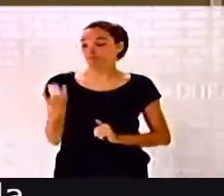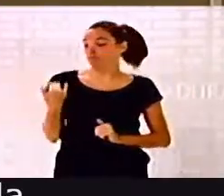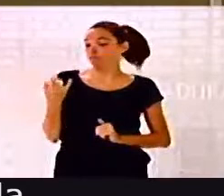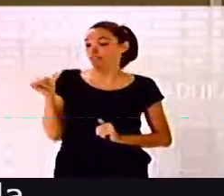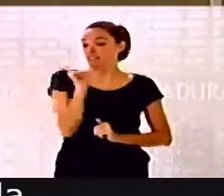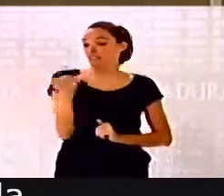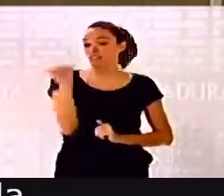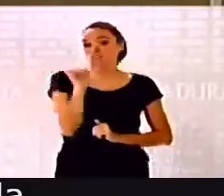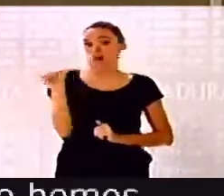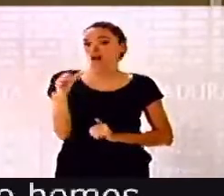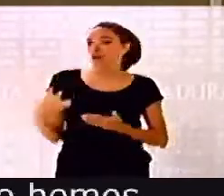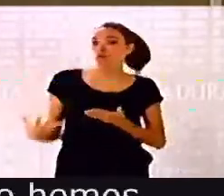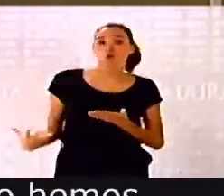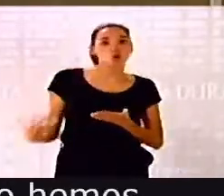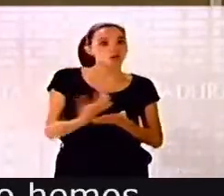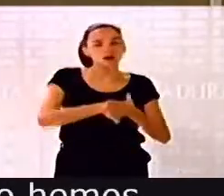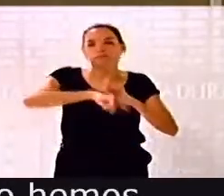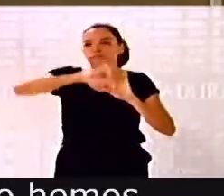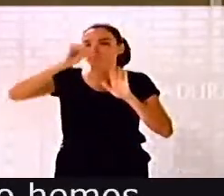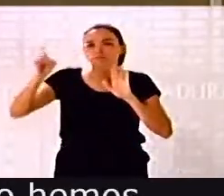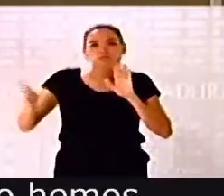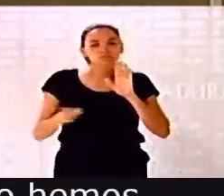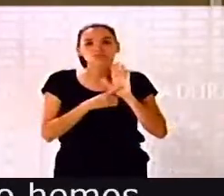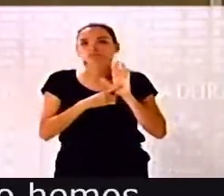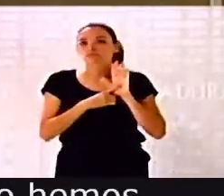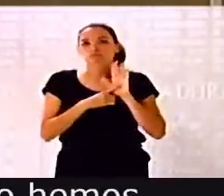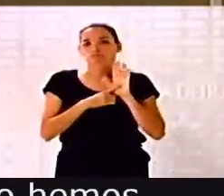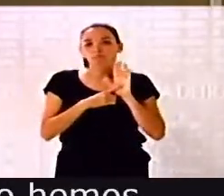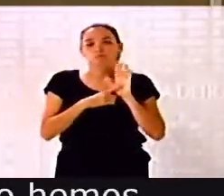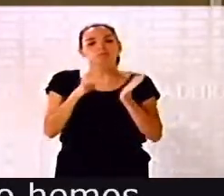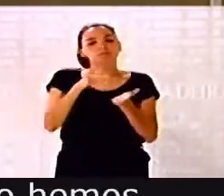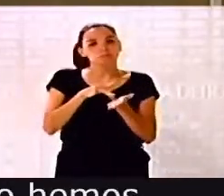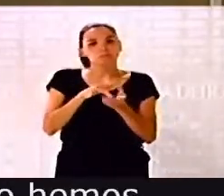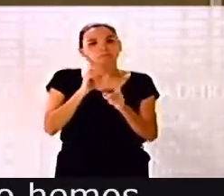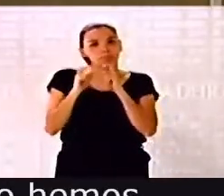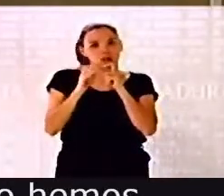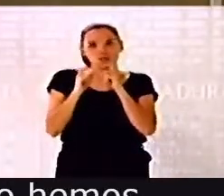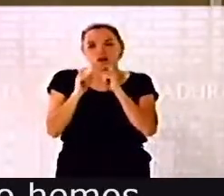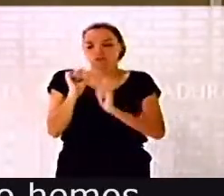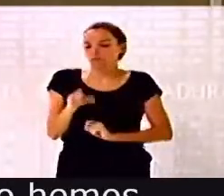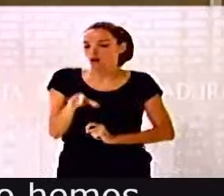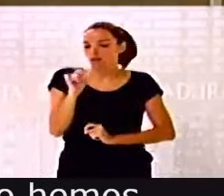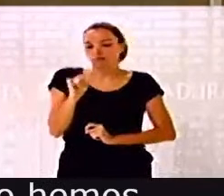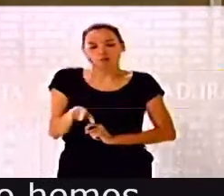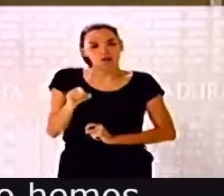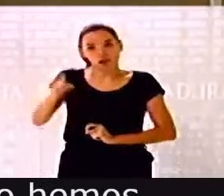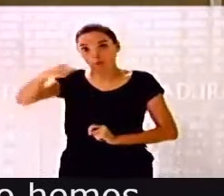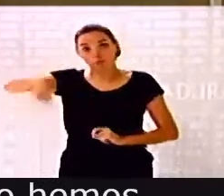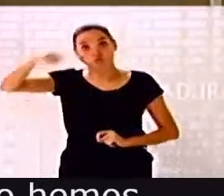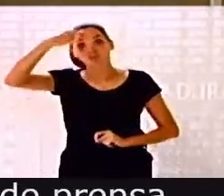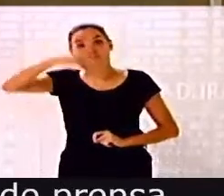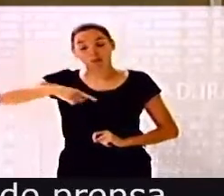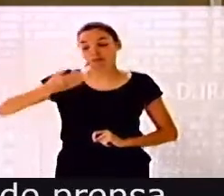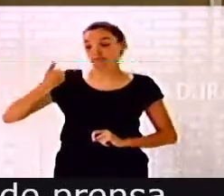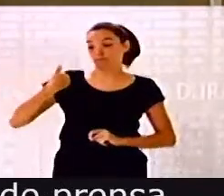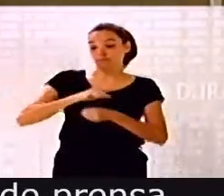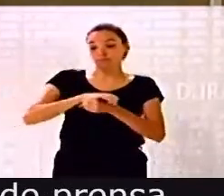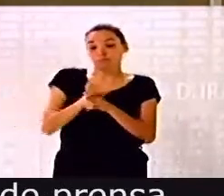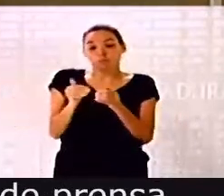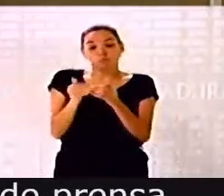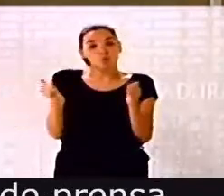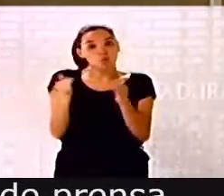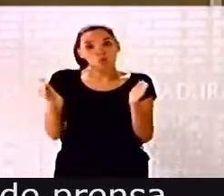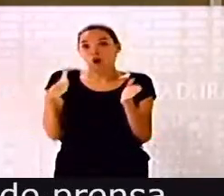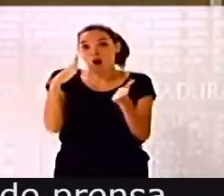sin cubrir desde el punto de vista de la rueda de prensa. Saben que no ha habido ningún día desde que empezó esta pandemia en el que no